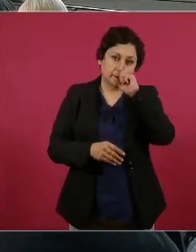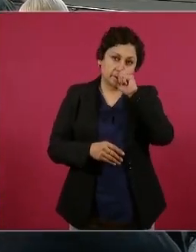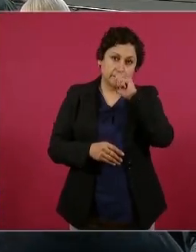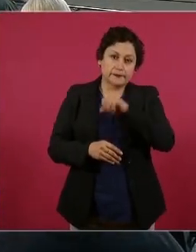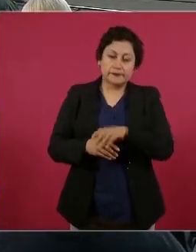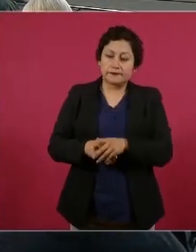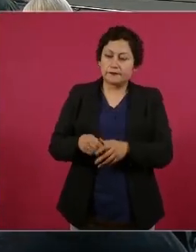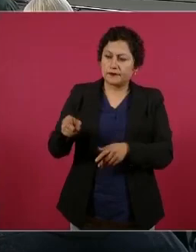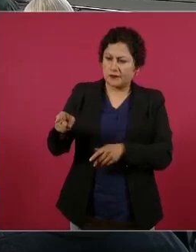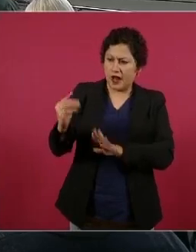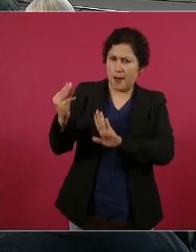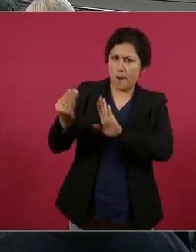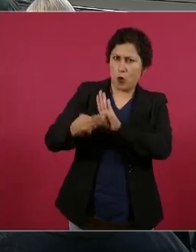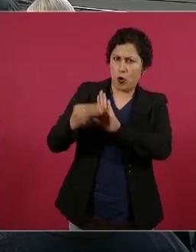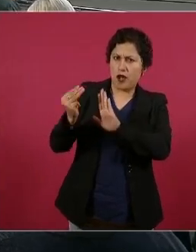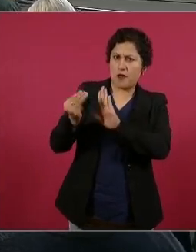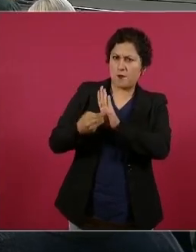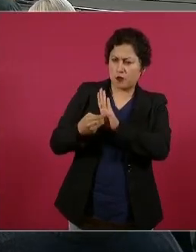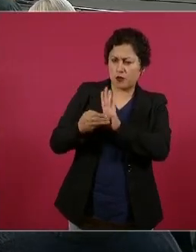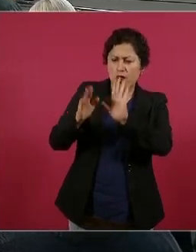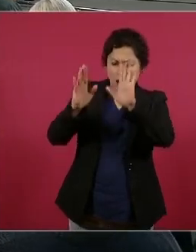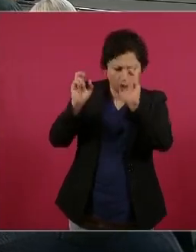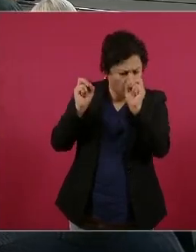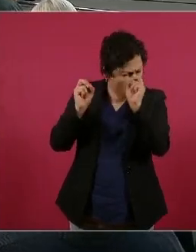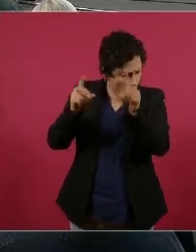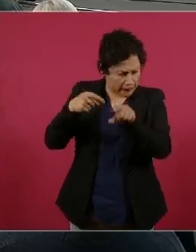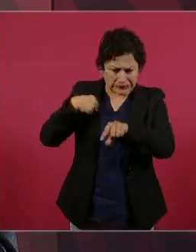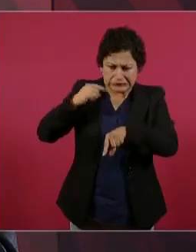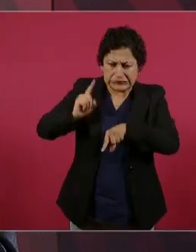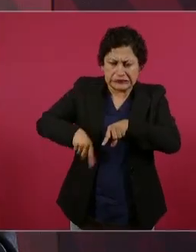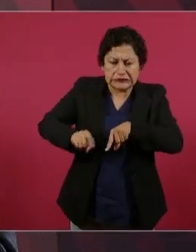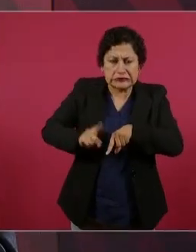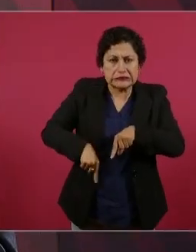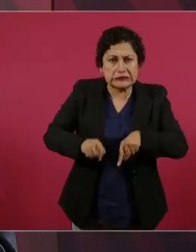las multas por los daños ocasionados,